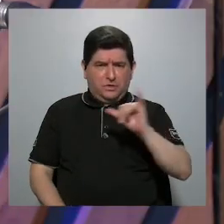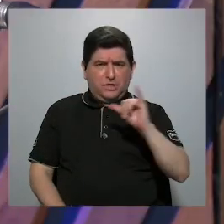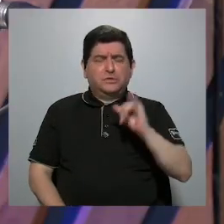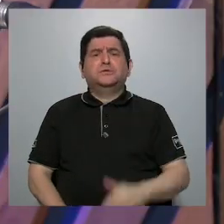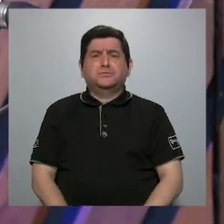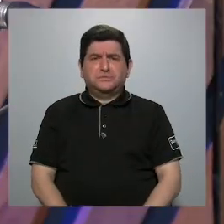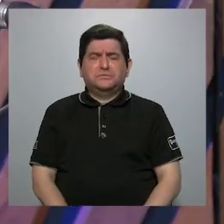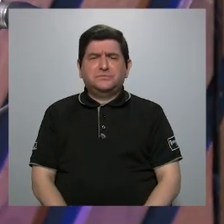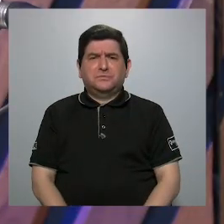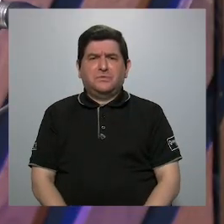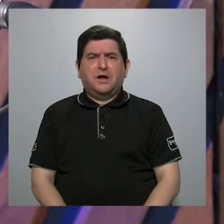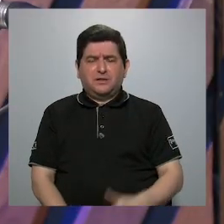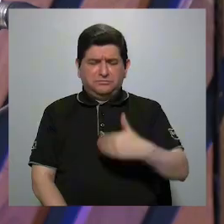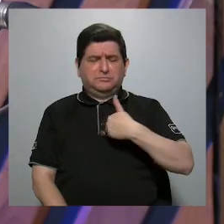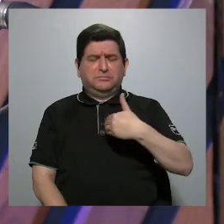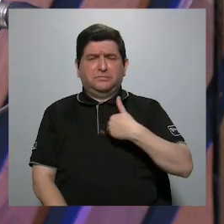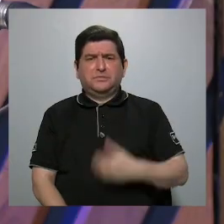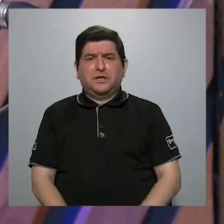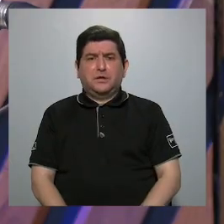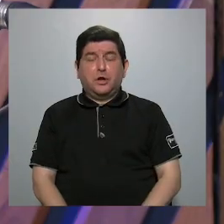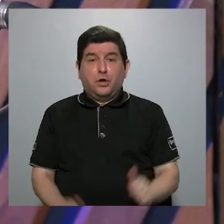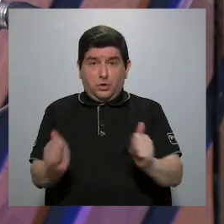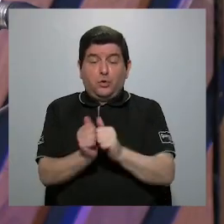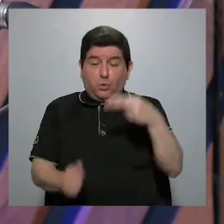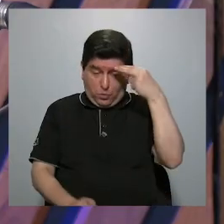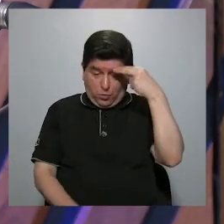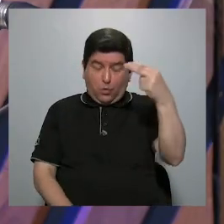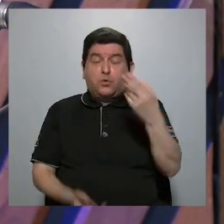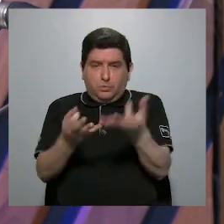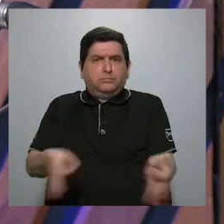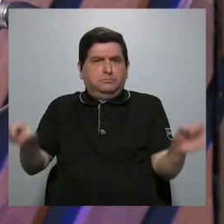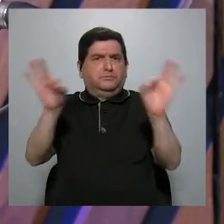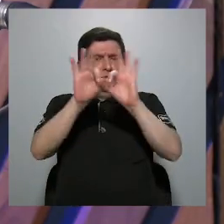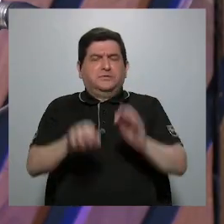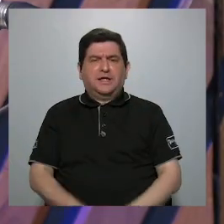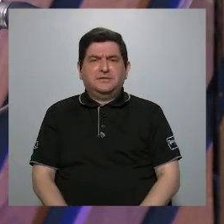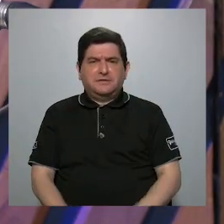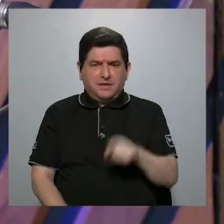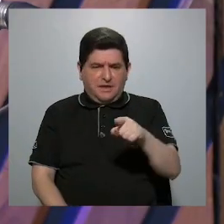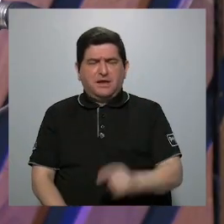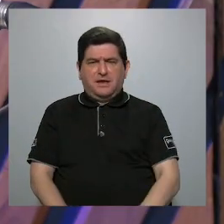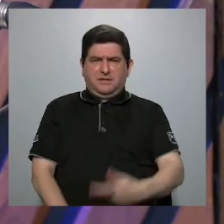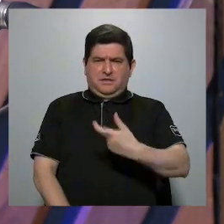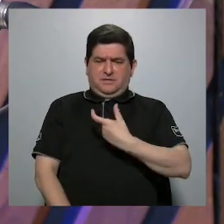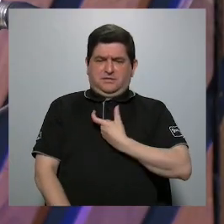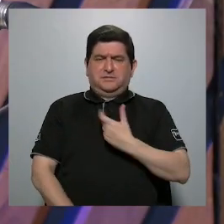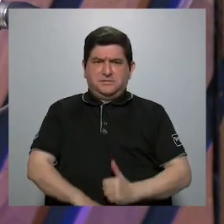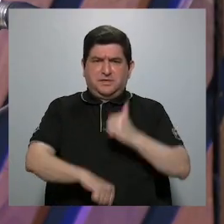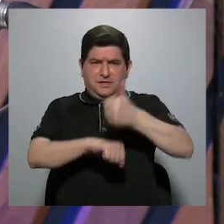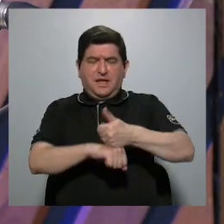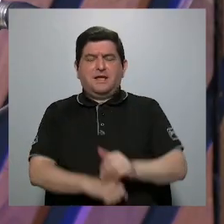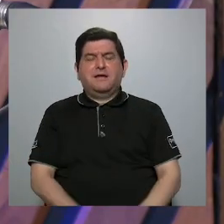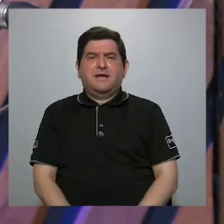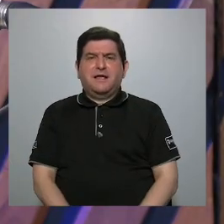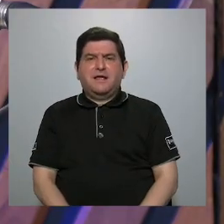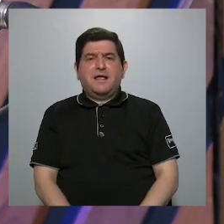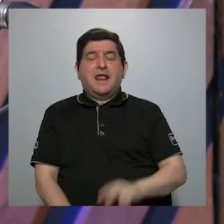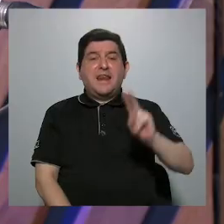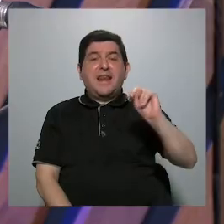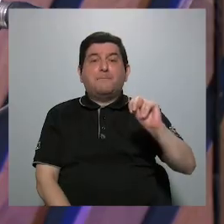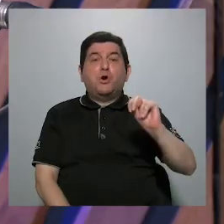que la han obtenido con grandes méritos. Es una distinción que crea